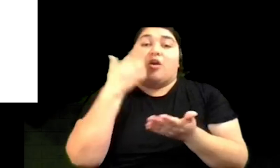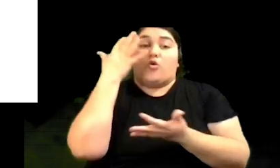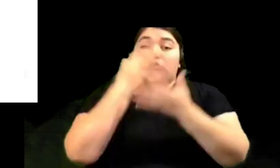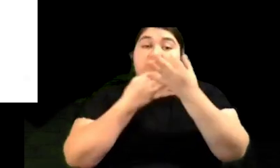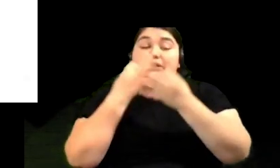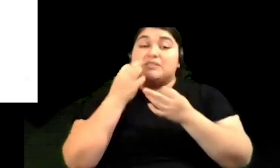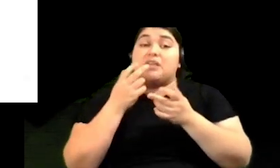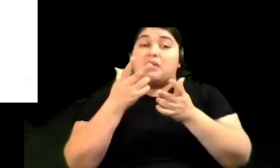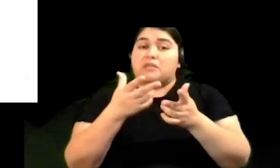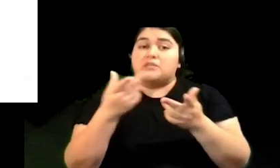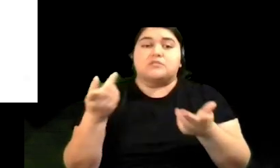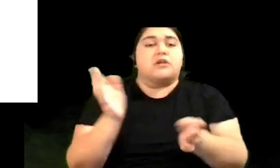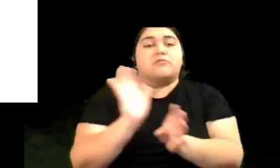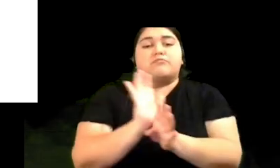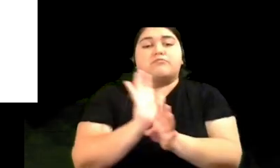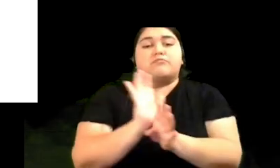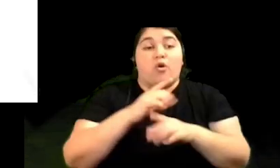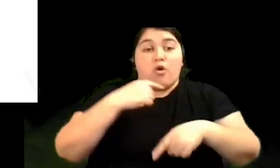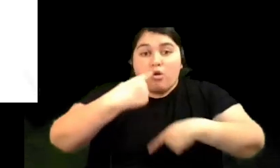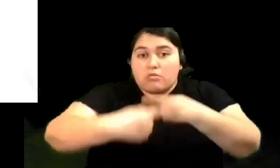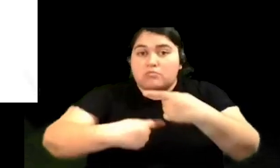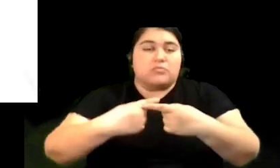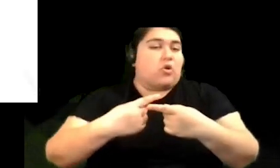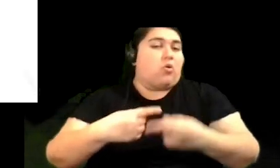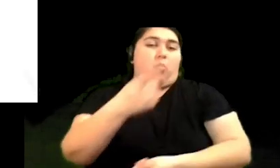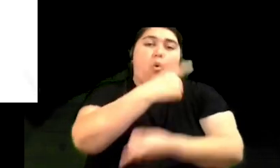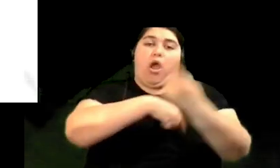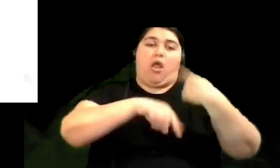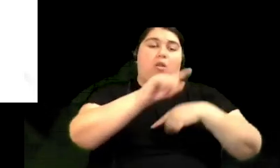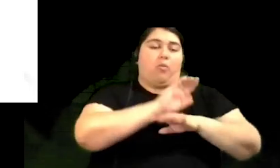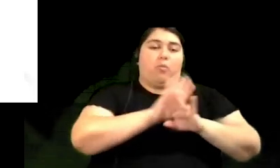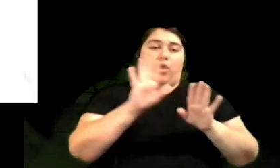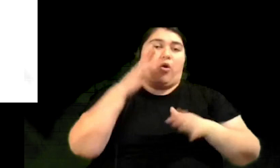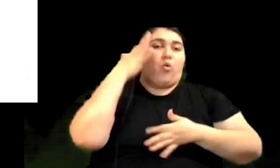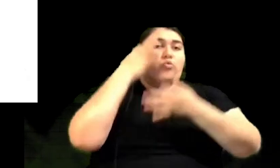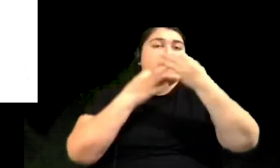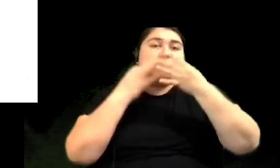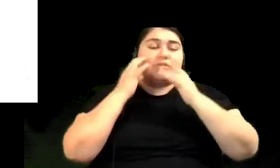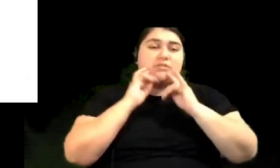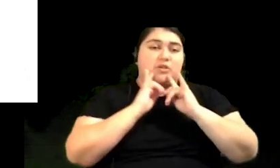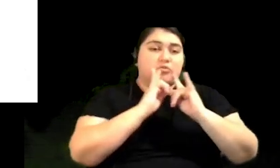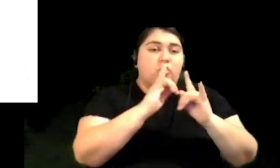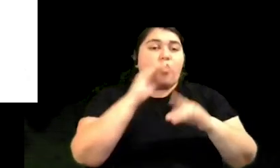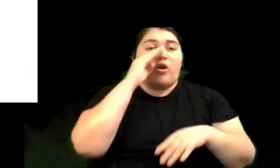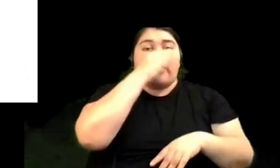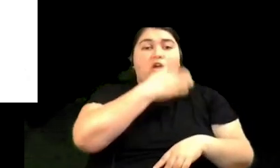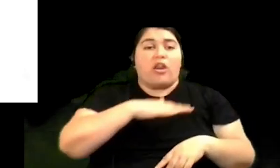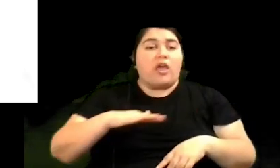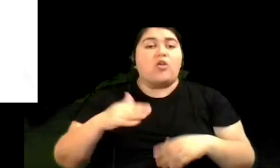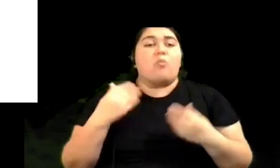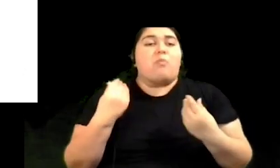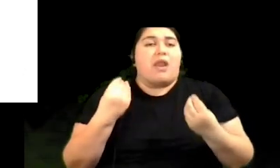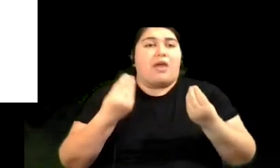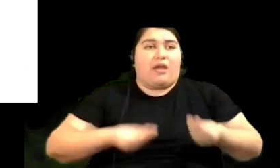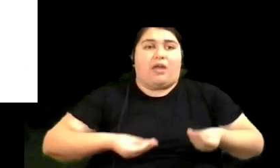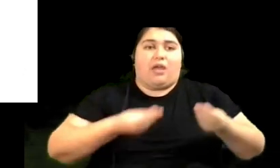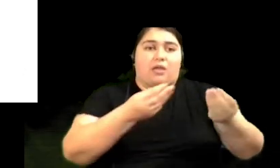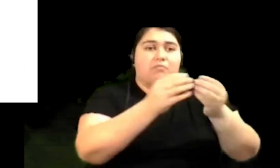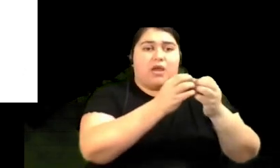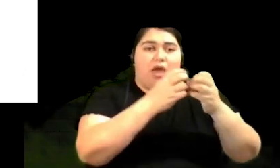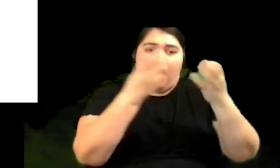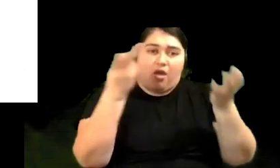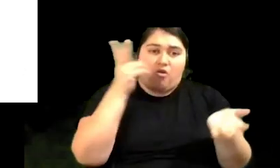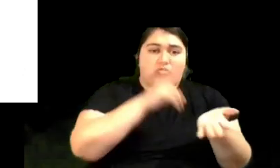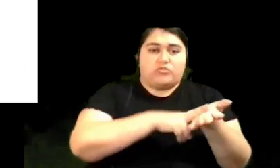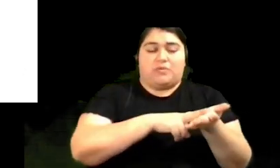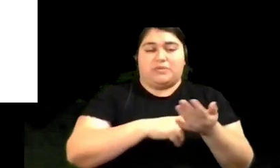que vuelvan las cosas atrás, que vuelva al Suprema Corte de Justicia de Río Negro para el tratamiento de este tema, que ahora